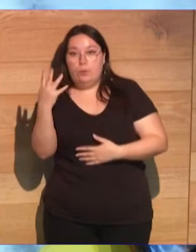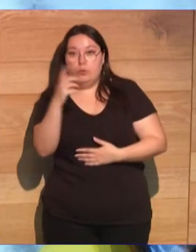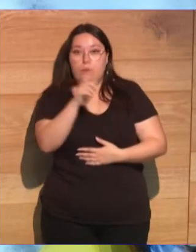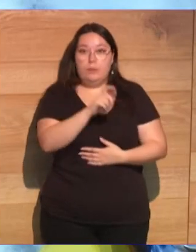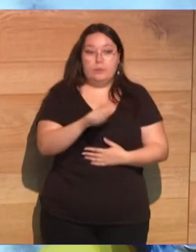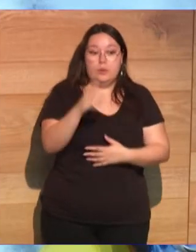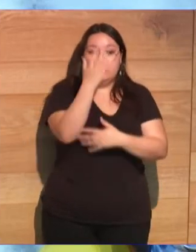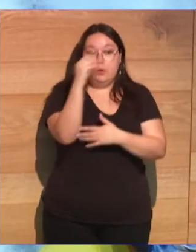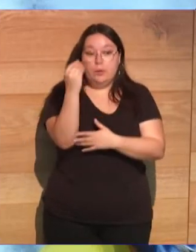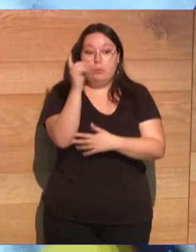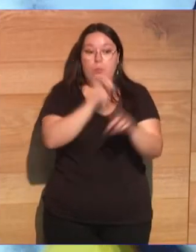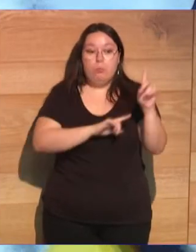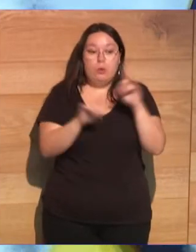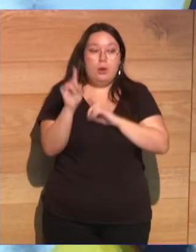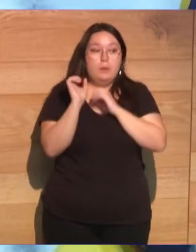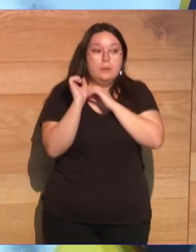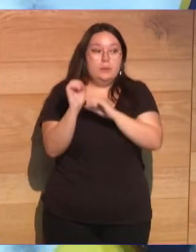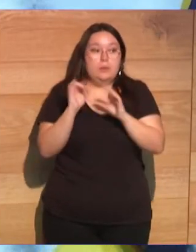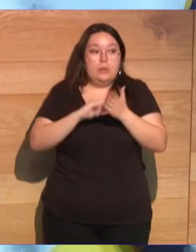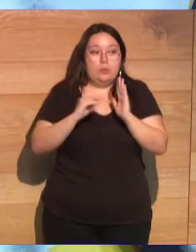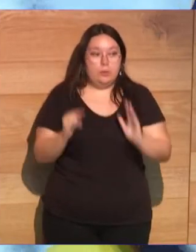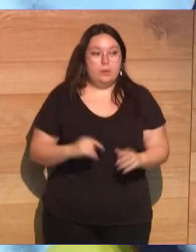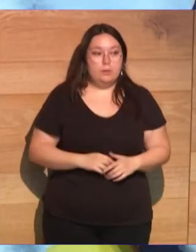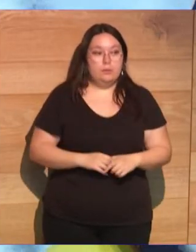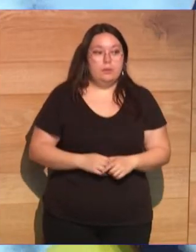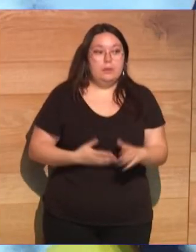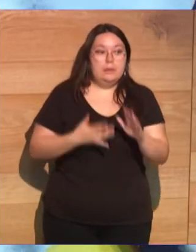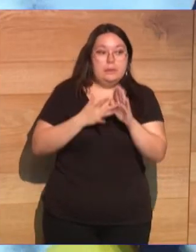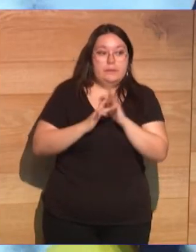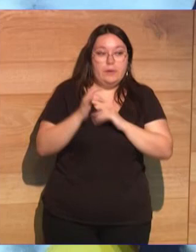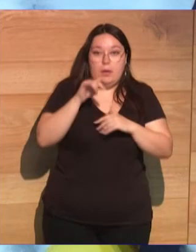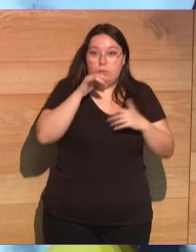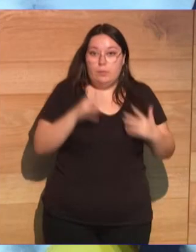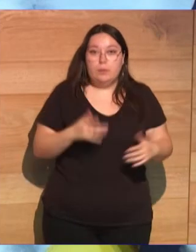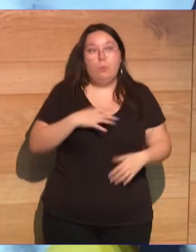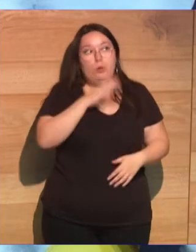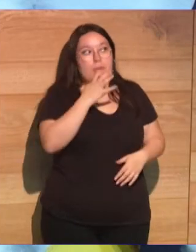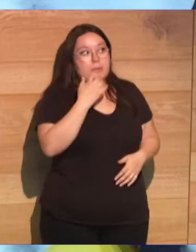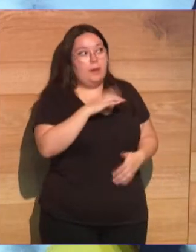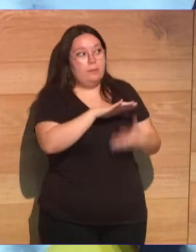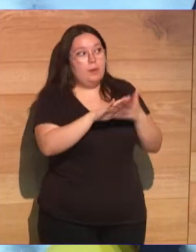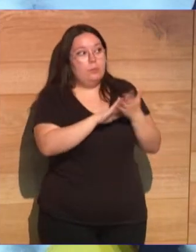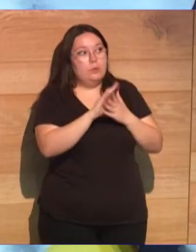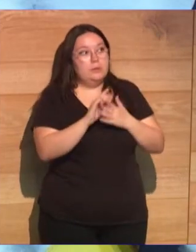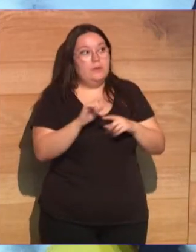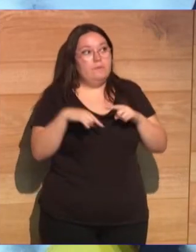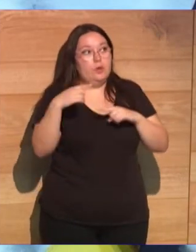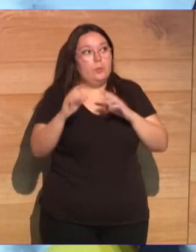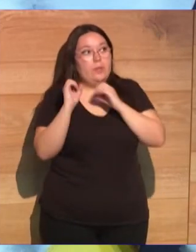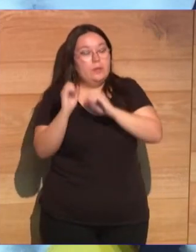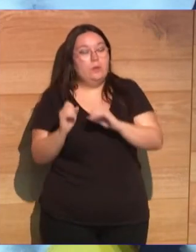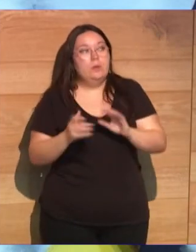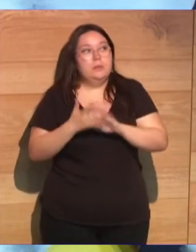con problemas adictivos a la tecnología. Es decir, que no podemos decir que a día de hoy, porque cuando hablamos de fenómeno adictivo estamos hablando que no solo